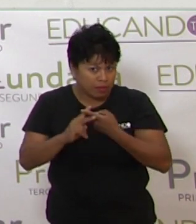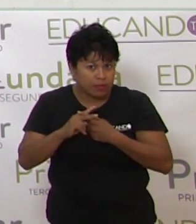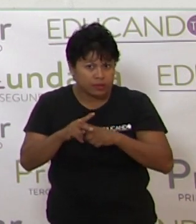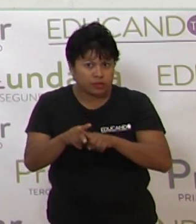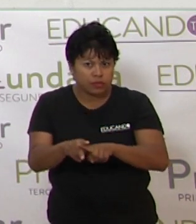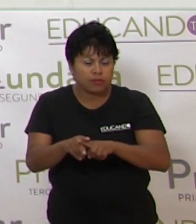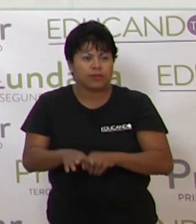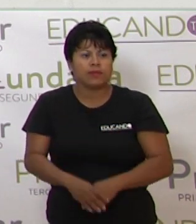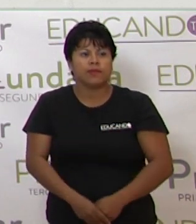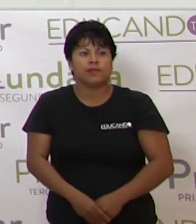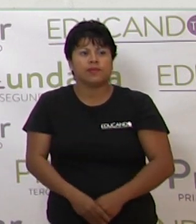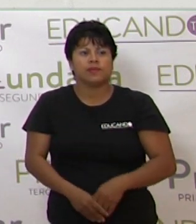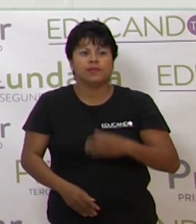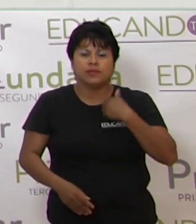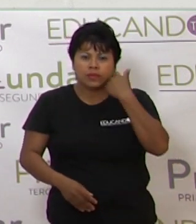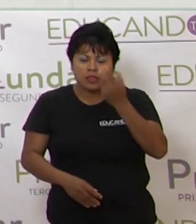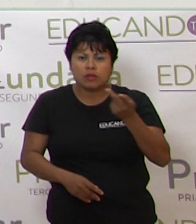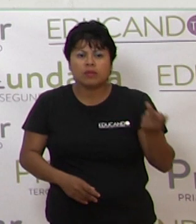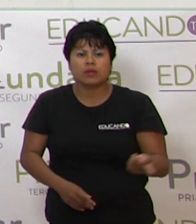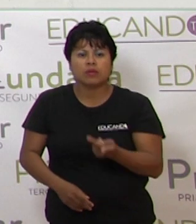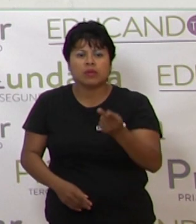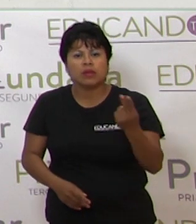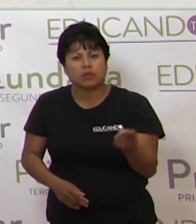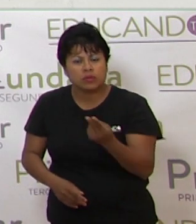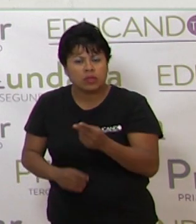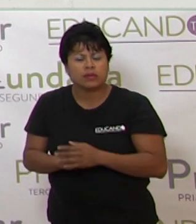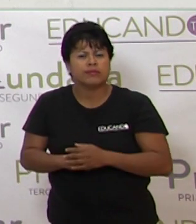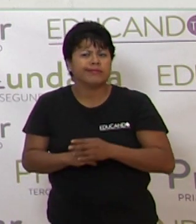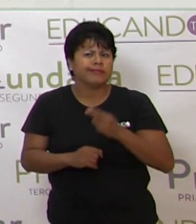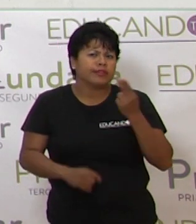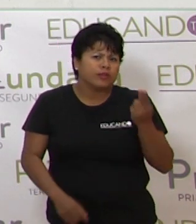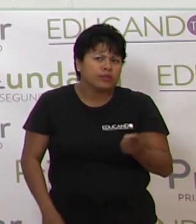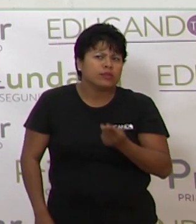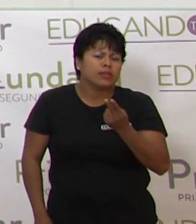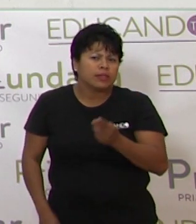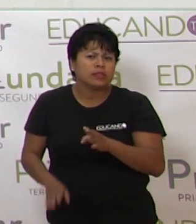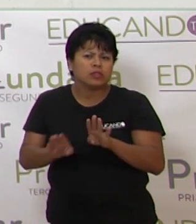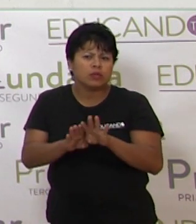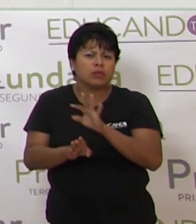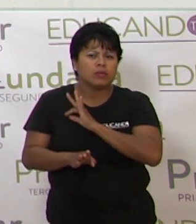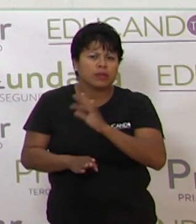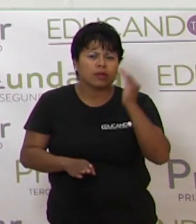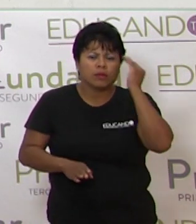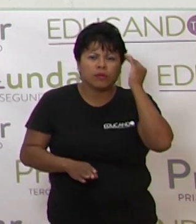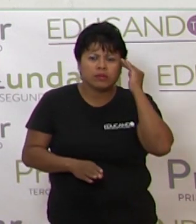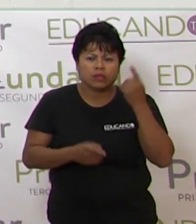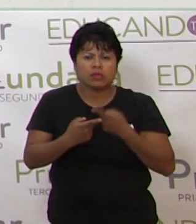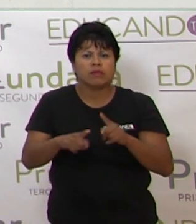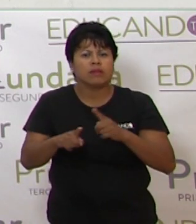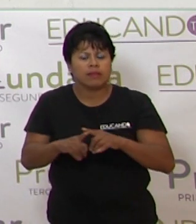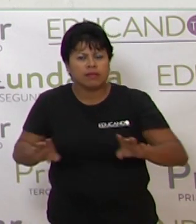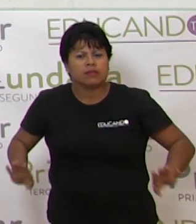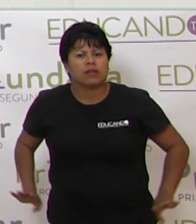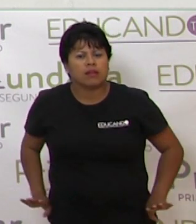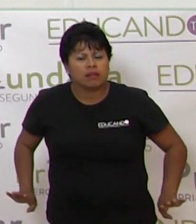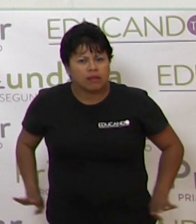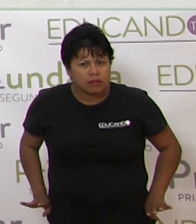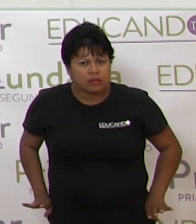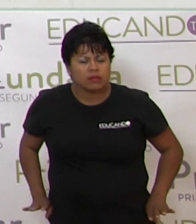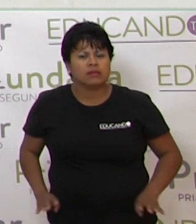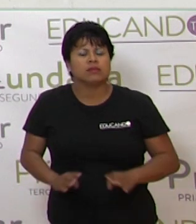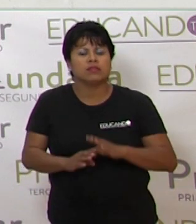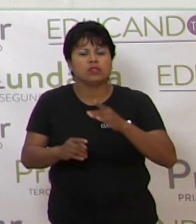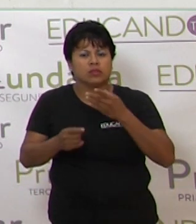floreció, les quiero preguntar a ustedes, ¿ustedes cómo podrían conocer las características